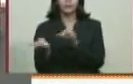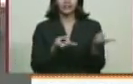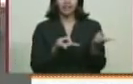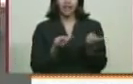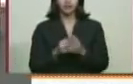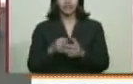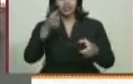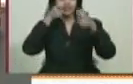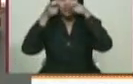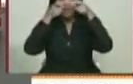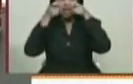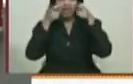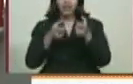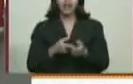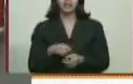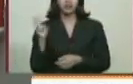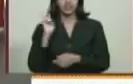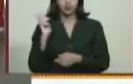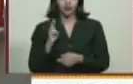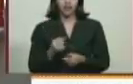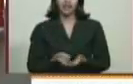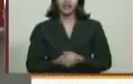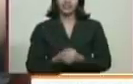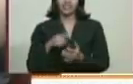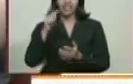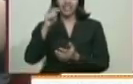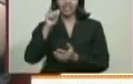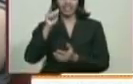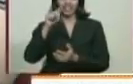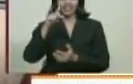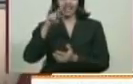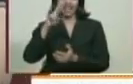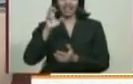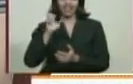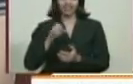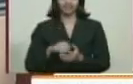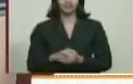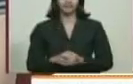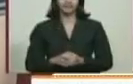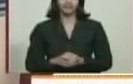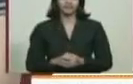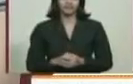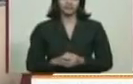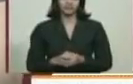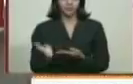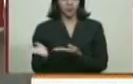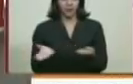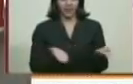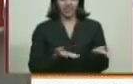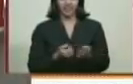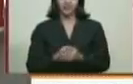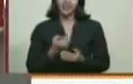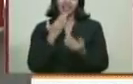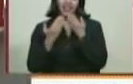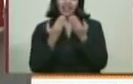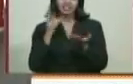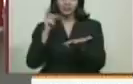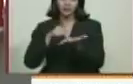general de la República, doctor Tarek William Saab. Bienvenido, fiscal, ¿cómo estás? Mucho gusto, ¿cómo estás? Muchísimas gracias por